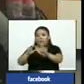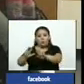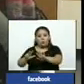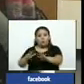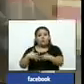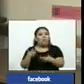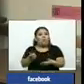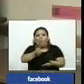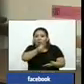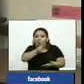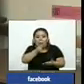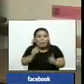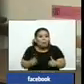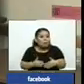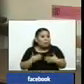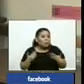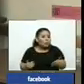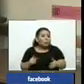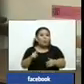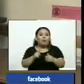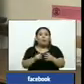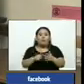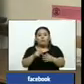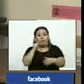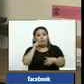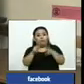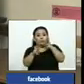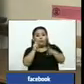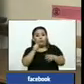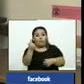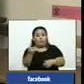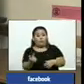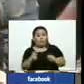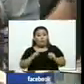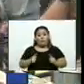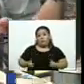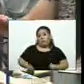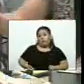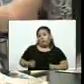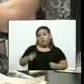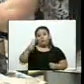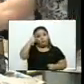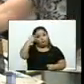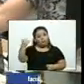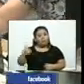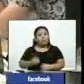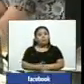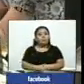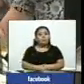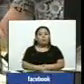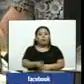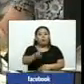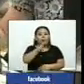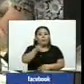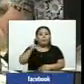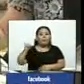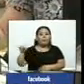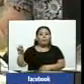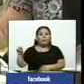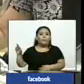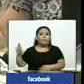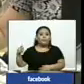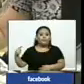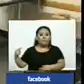la desinformación prevaleció y fue exacerbada por funcionarios públicos y políticos. Jorge Agobián,